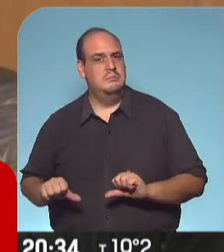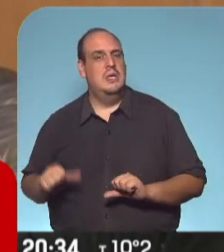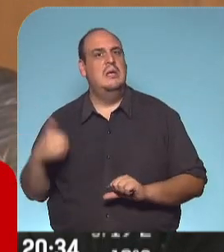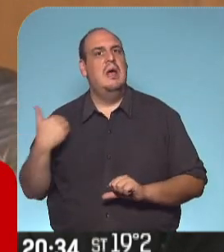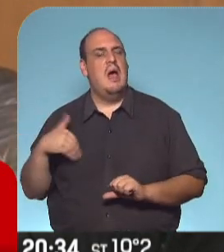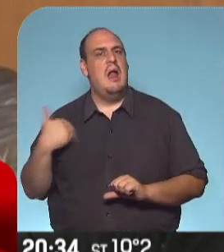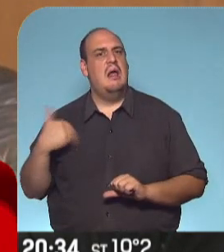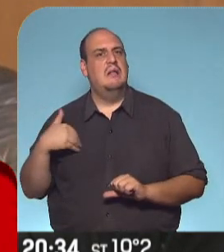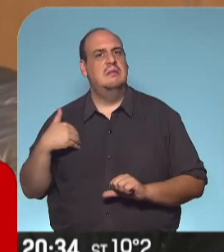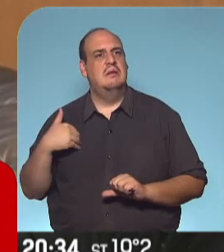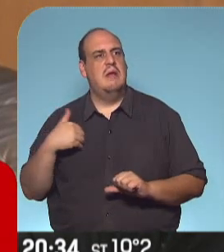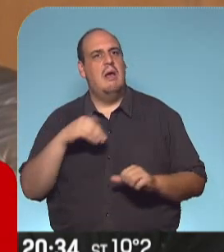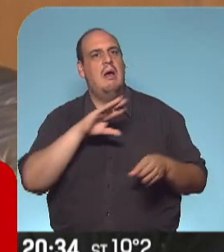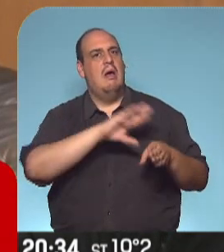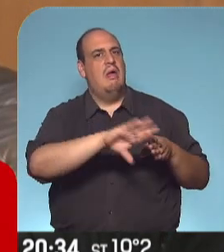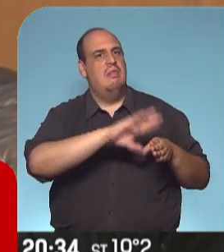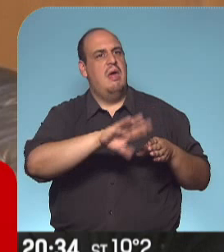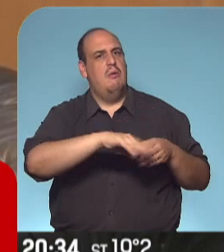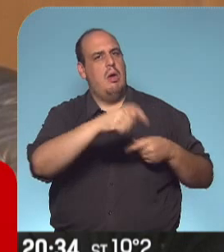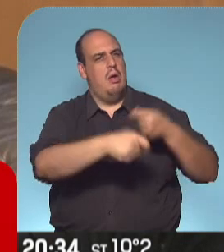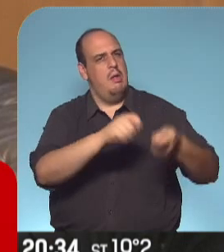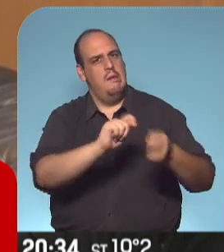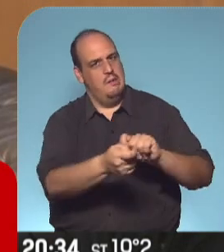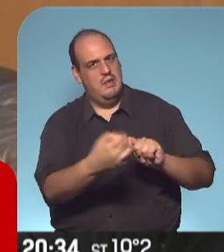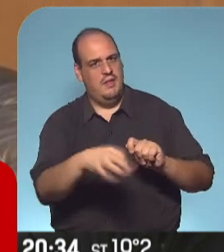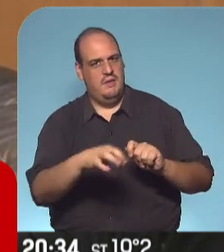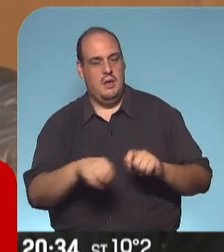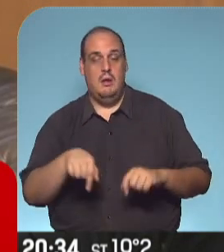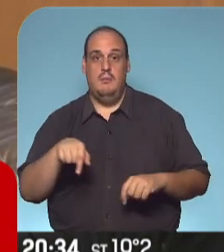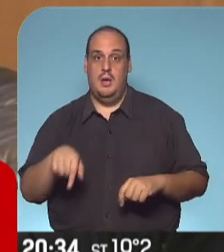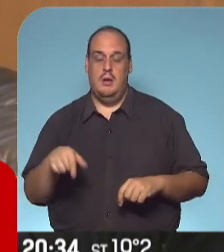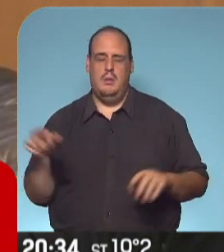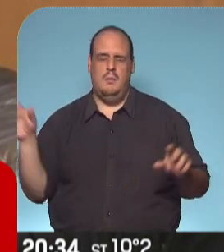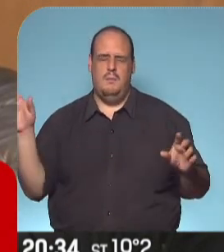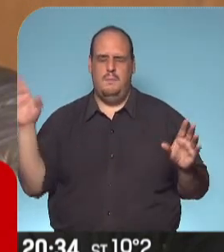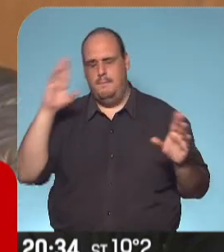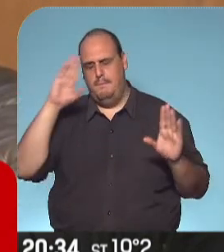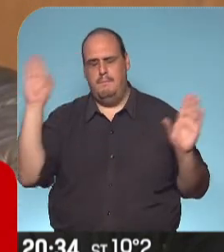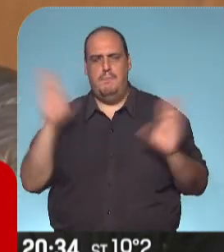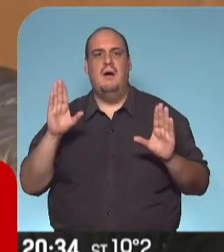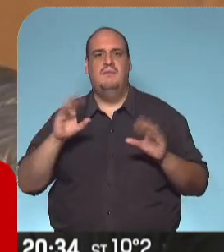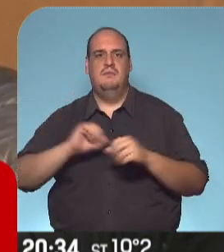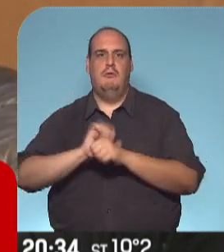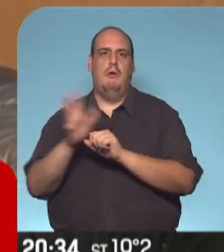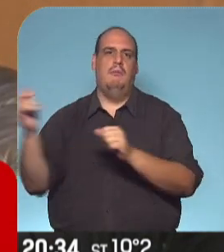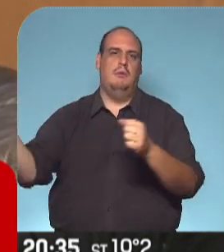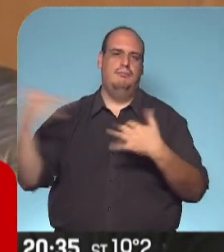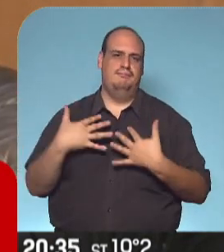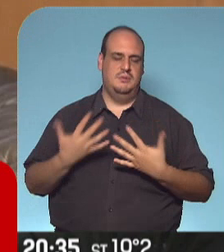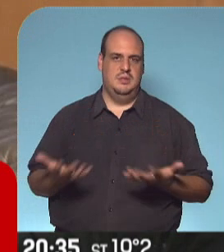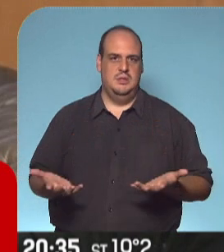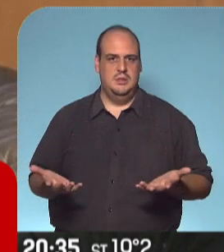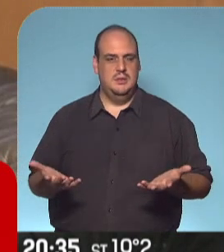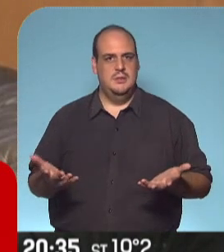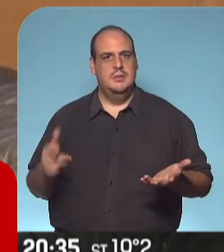necesitaba esta reestructuración. A esto se le sumó el coronavirus y obviamente empeoró las cosas. Y en ese contexto lo que nosotros hicimos fue